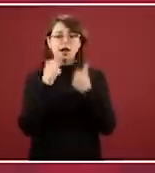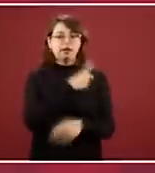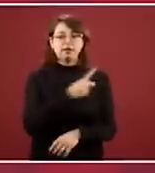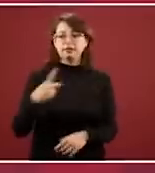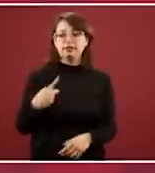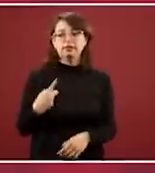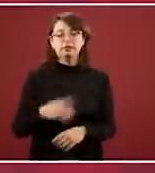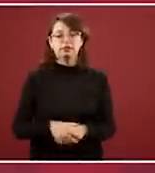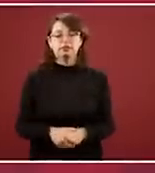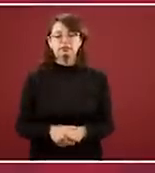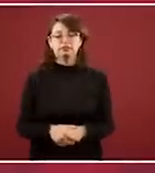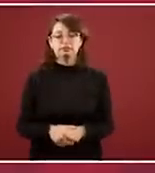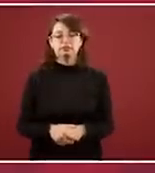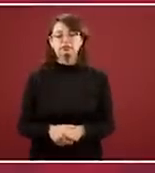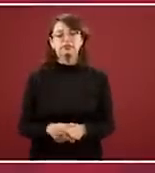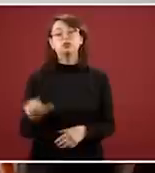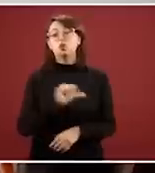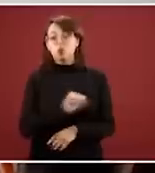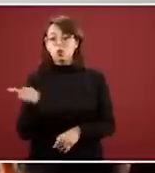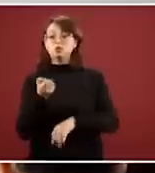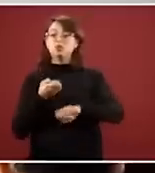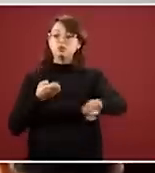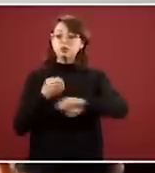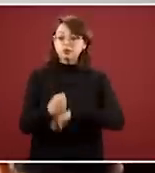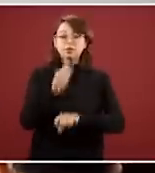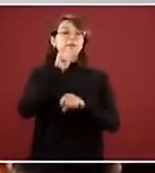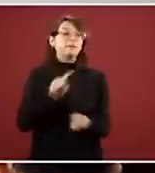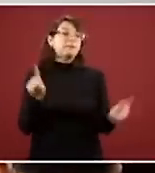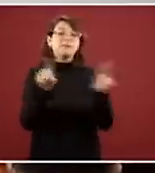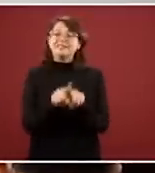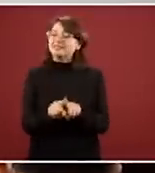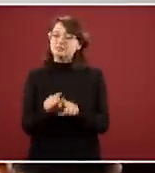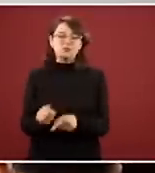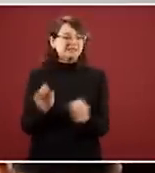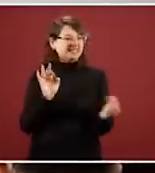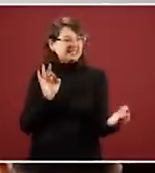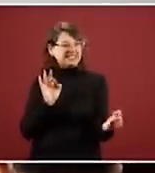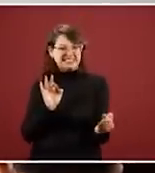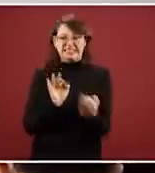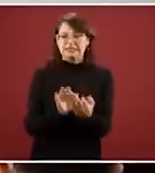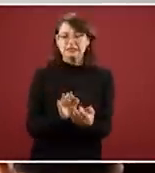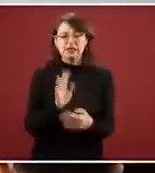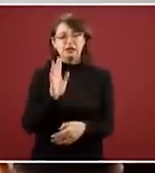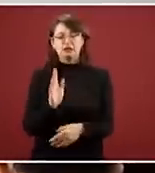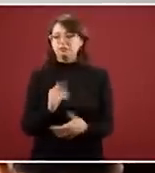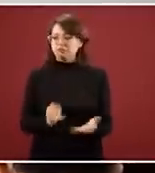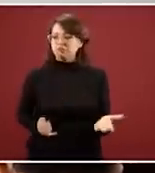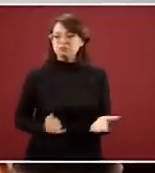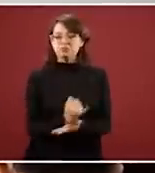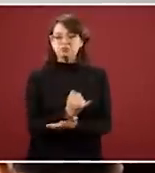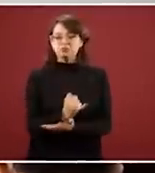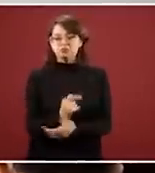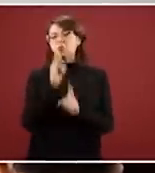Y uno que está cerca de lograr el no endeudamiento, al menos ese